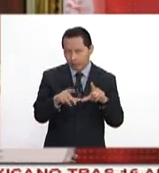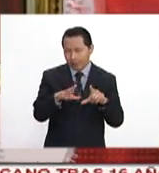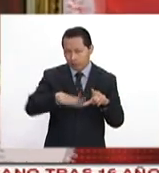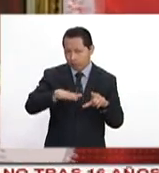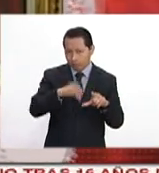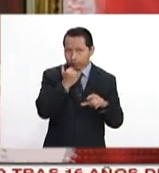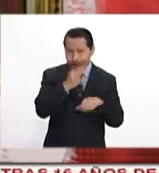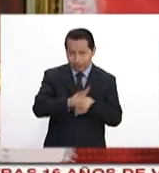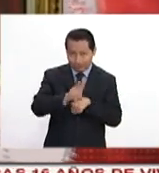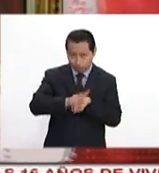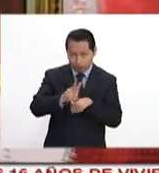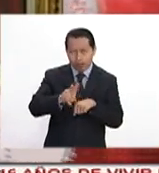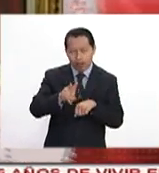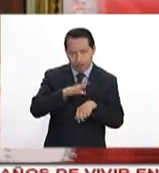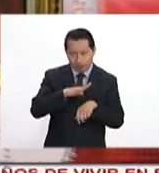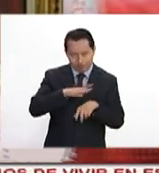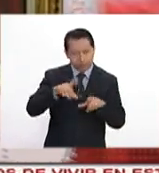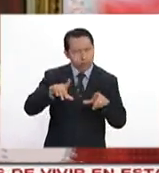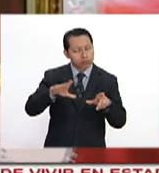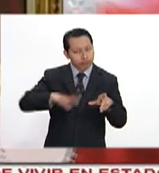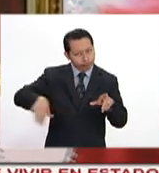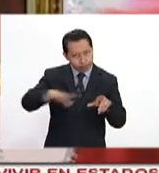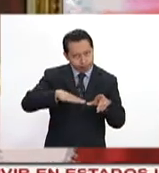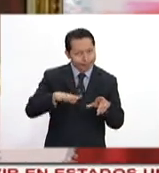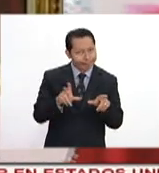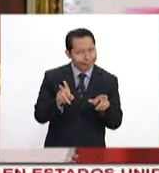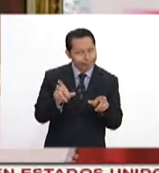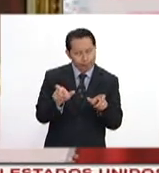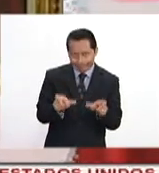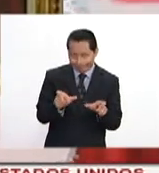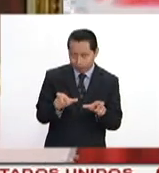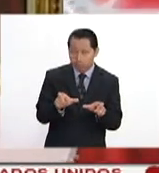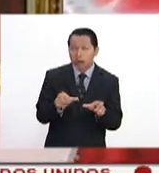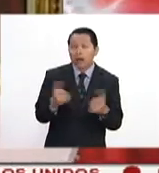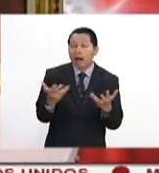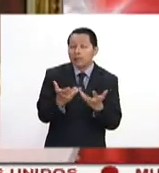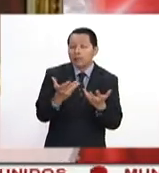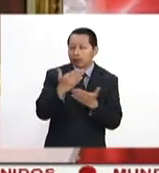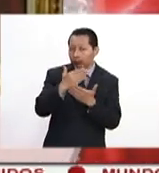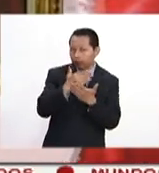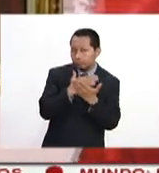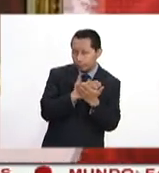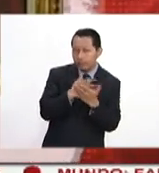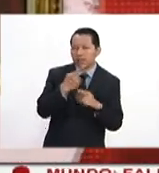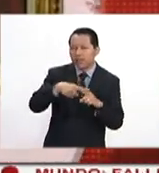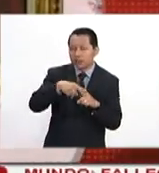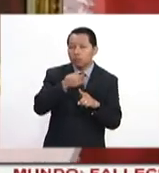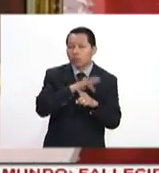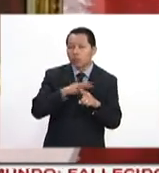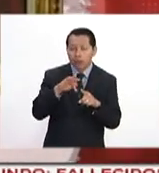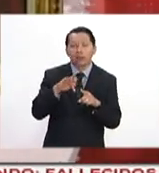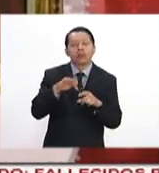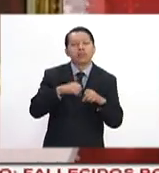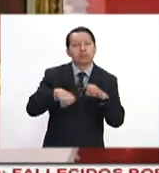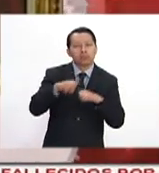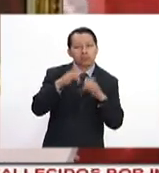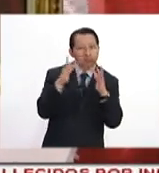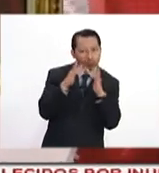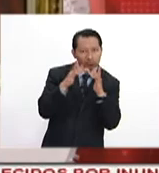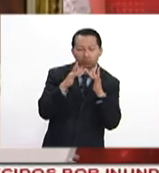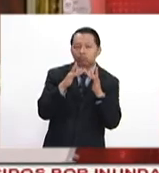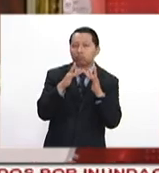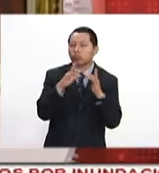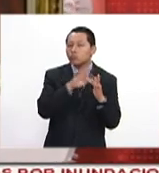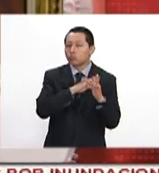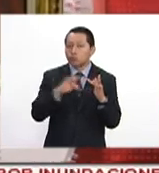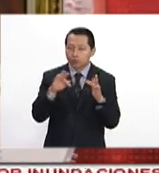vamos a activar un conjunto de acciones diplomáticas, políticas,